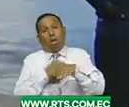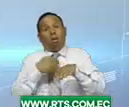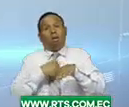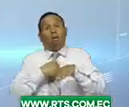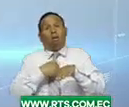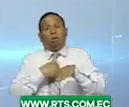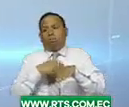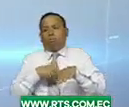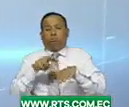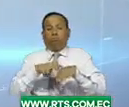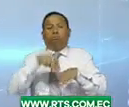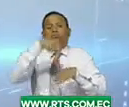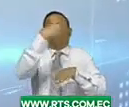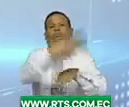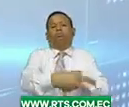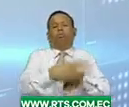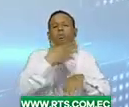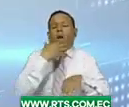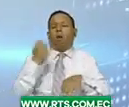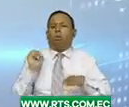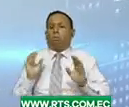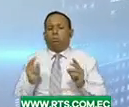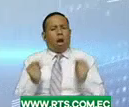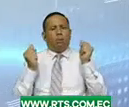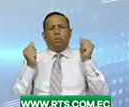Se lanzaron sin dubitar.